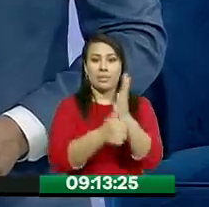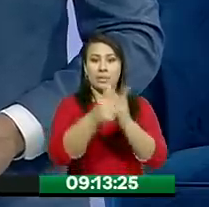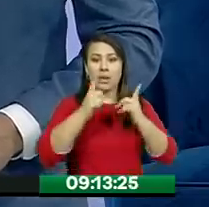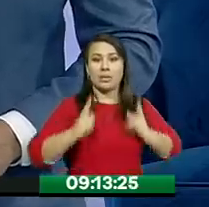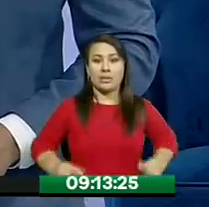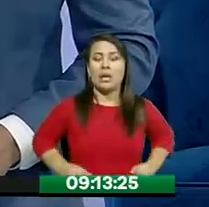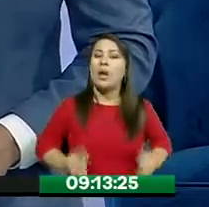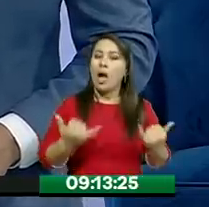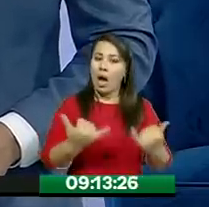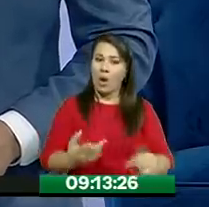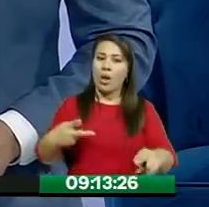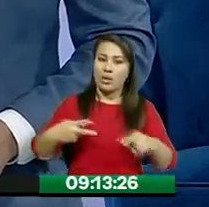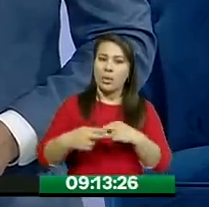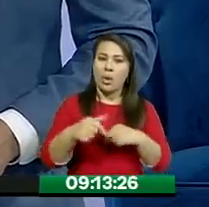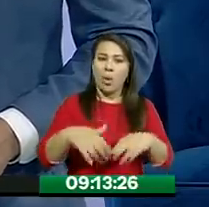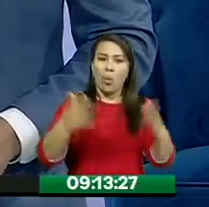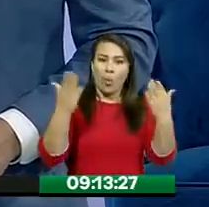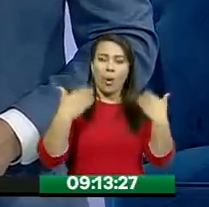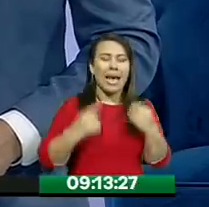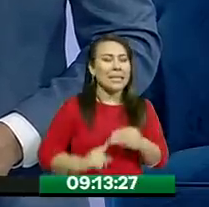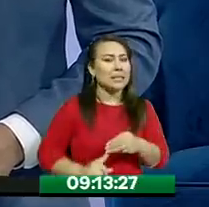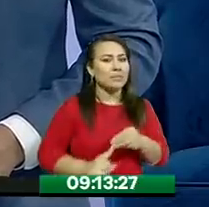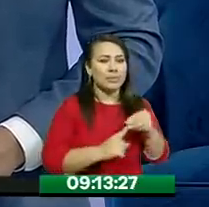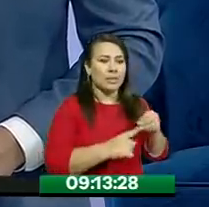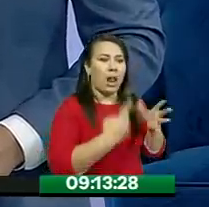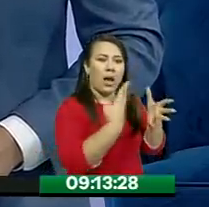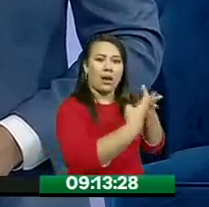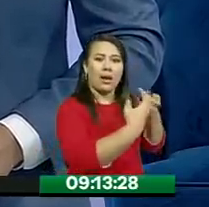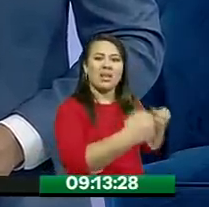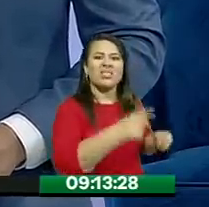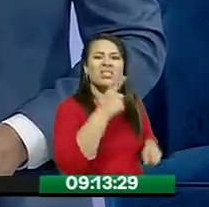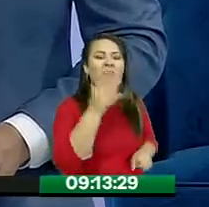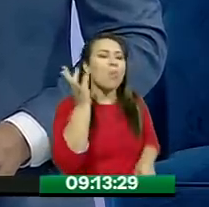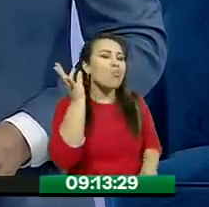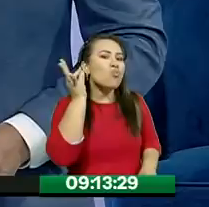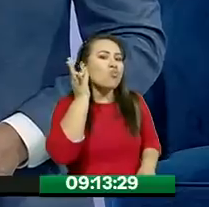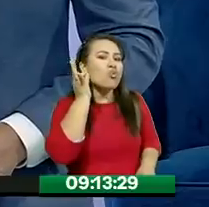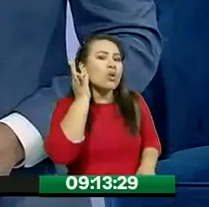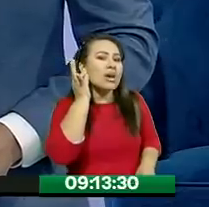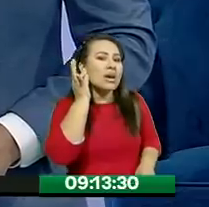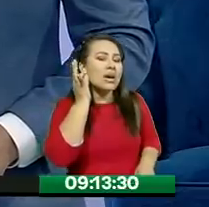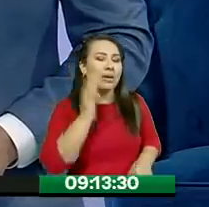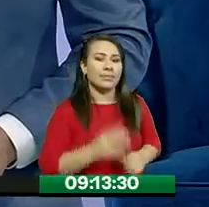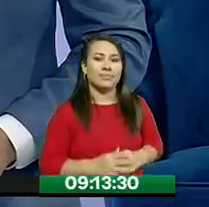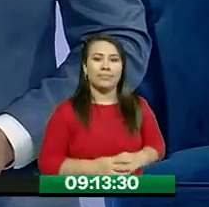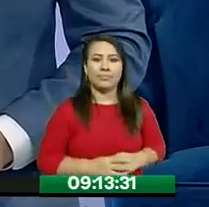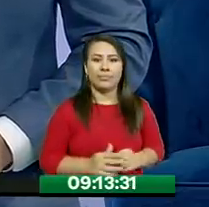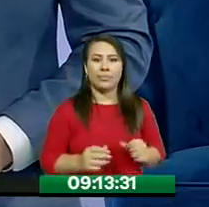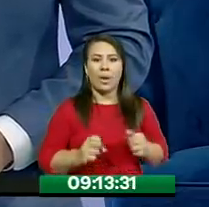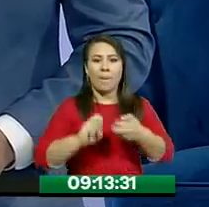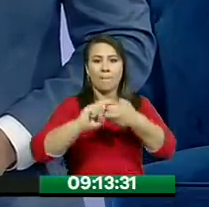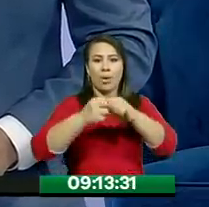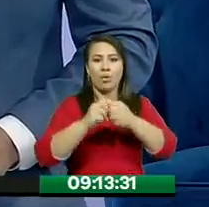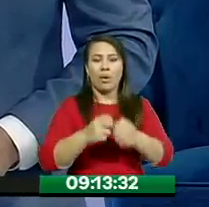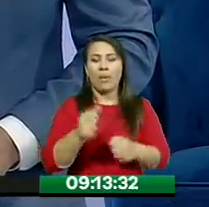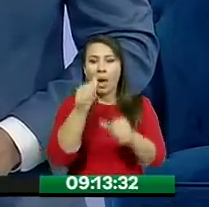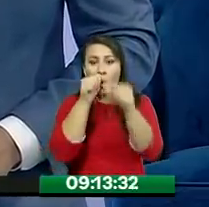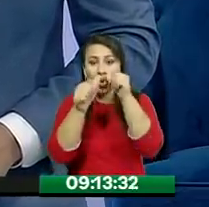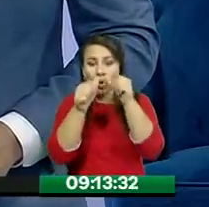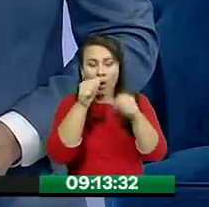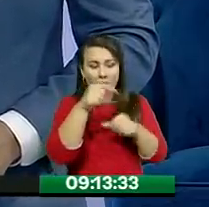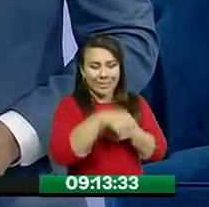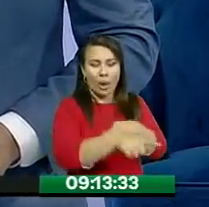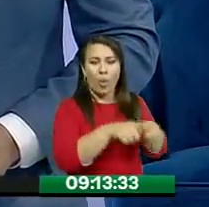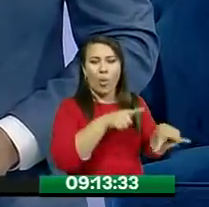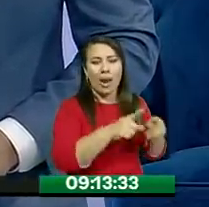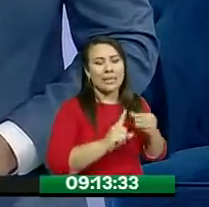usted, ya no es el mismo tiempo de antes, pues, ¿no? Entonces ya la gente ya no lo utiliza, ahora solamente